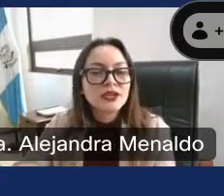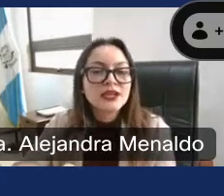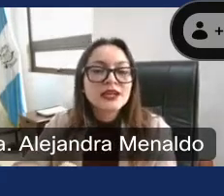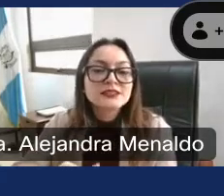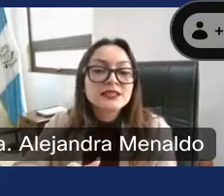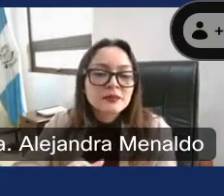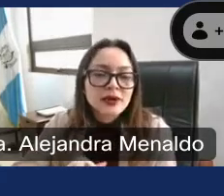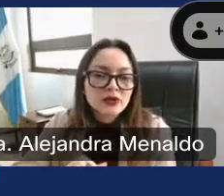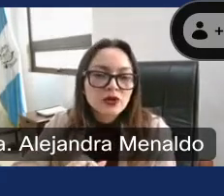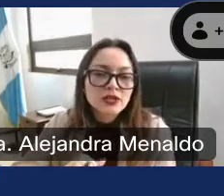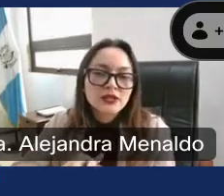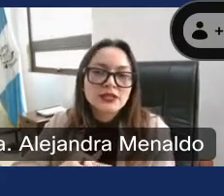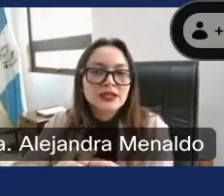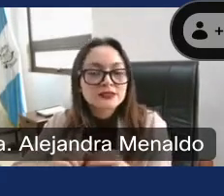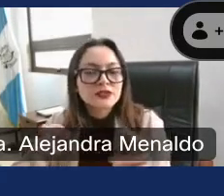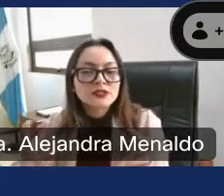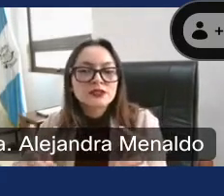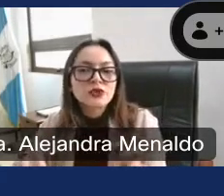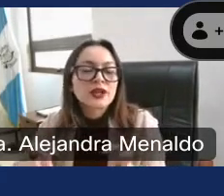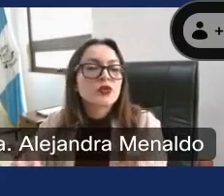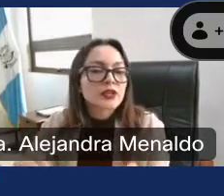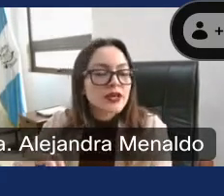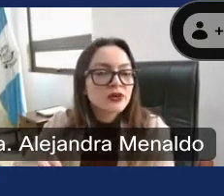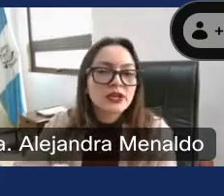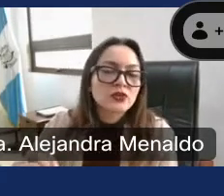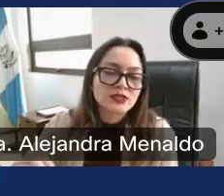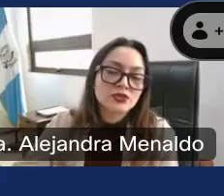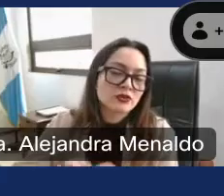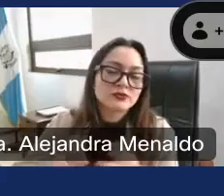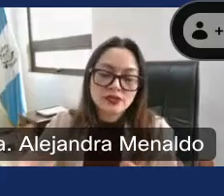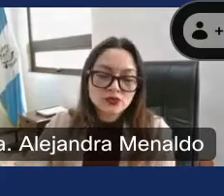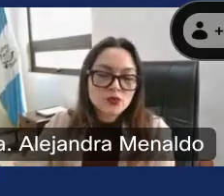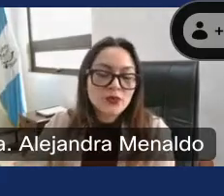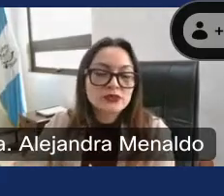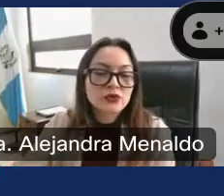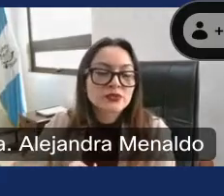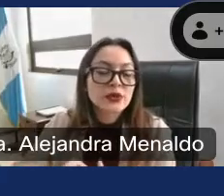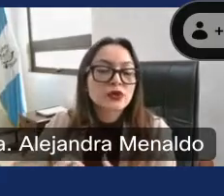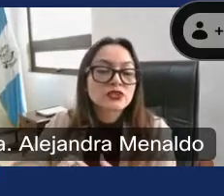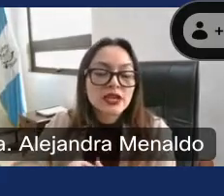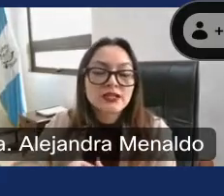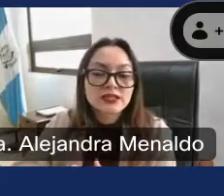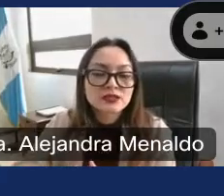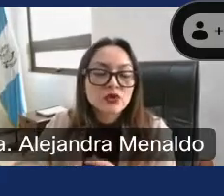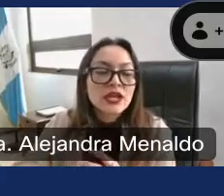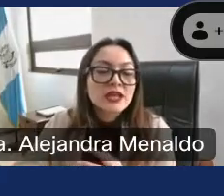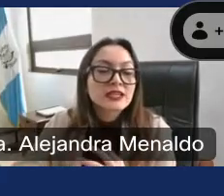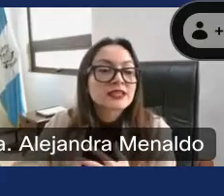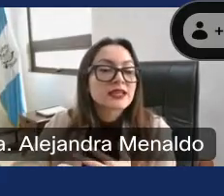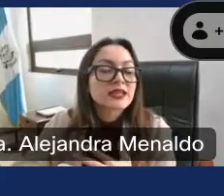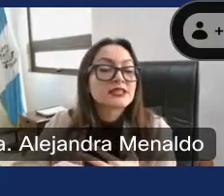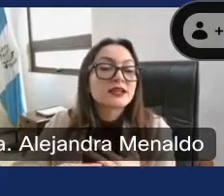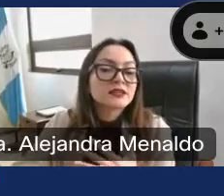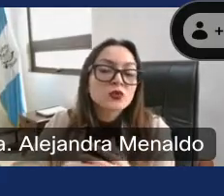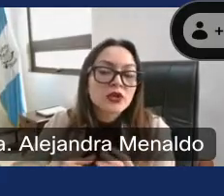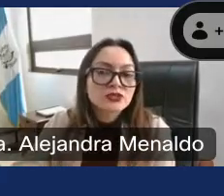estratégicos. Sin embargo, dentro de la novedad o la innovación en su momento que se puede considerar de esto, es